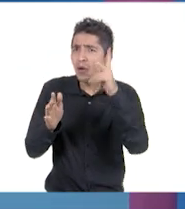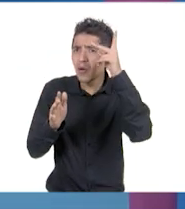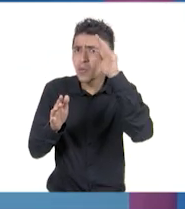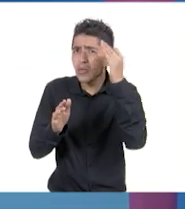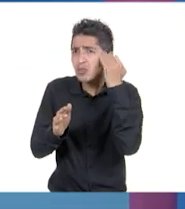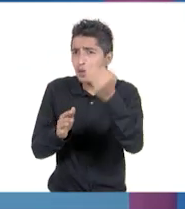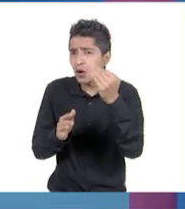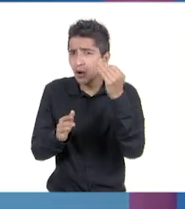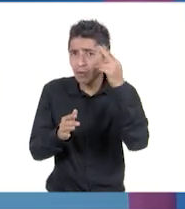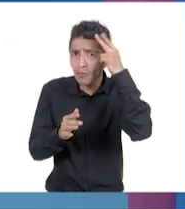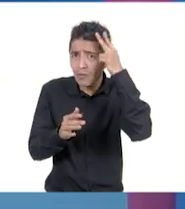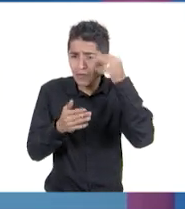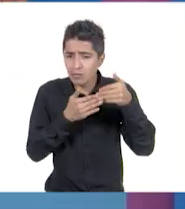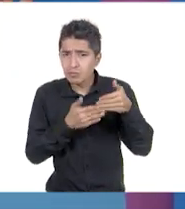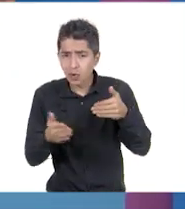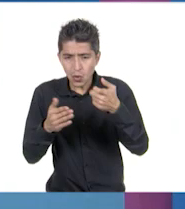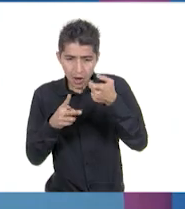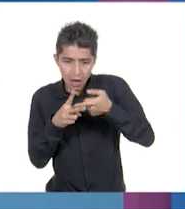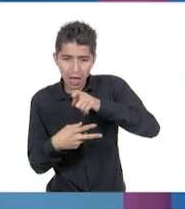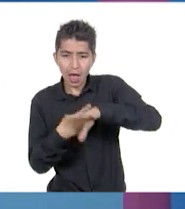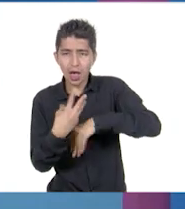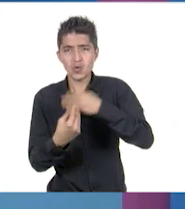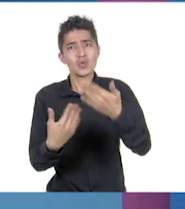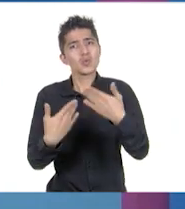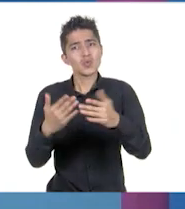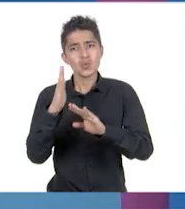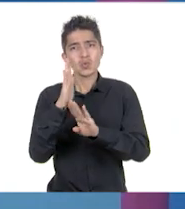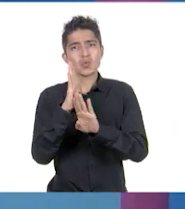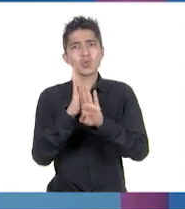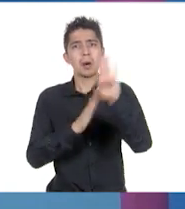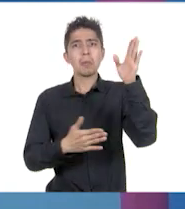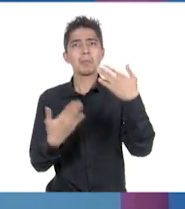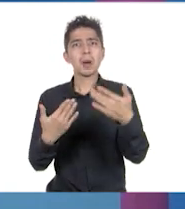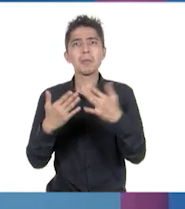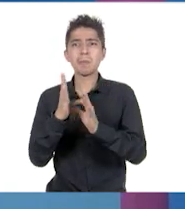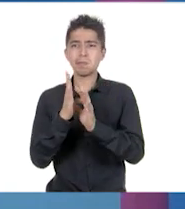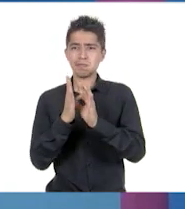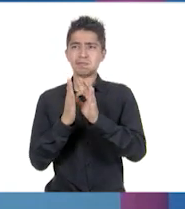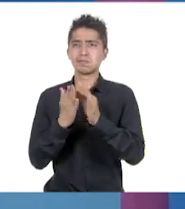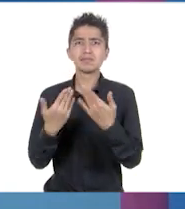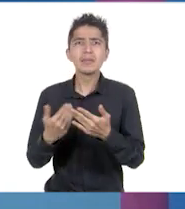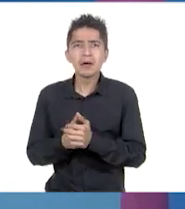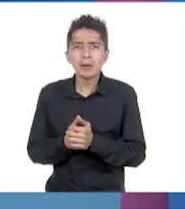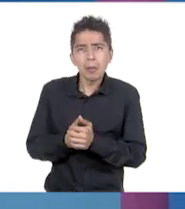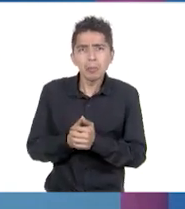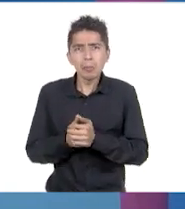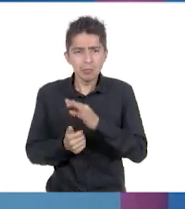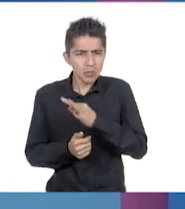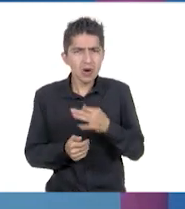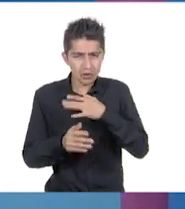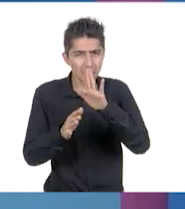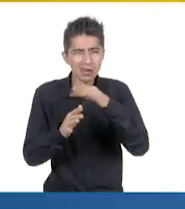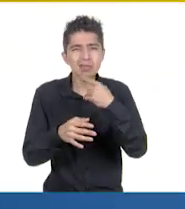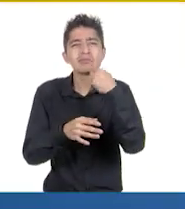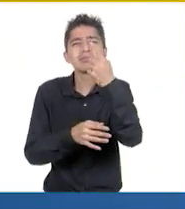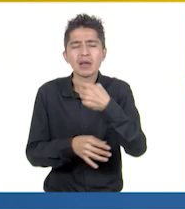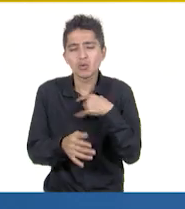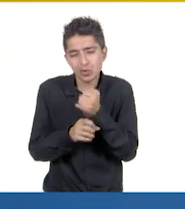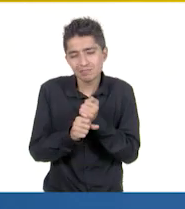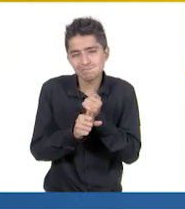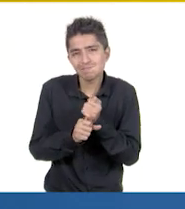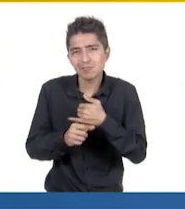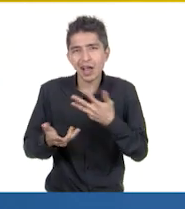Porfiriato hubo un crecimiento económico importante. Me gustaría compartir algo que investigué al respecto. Venga,